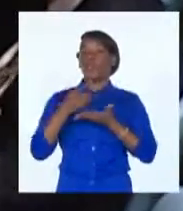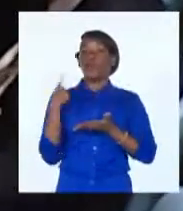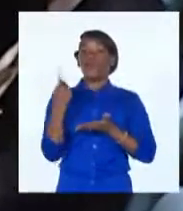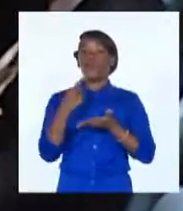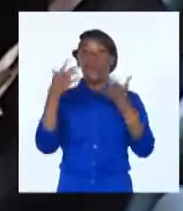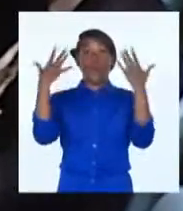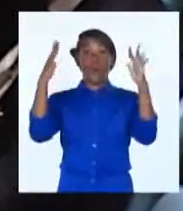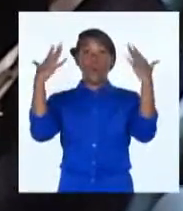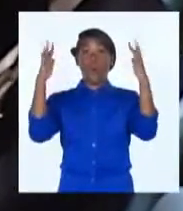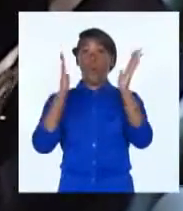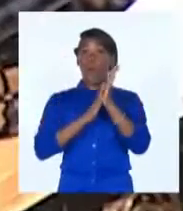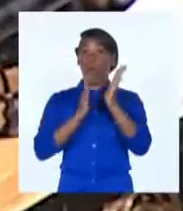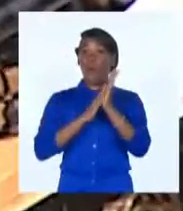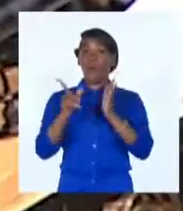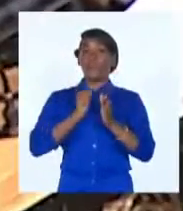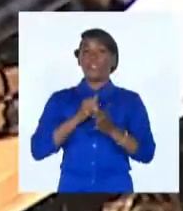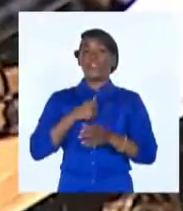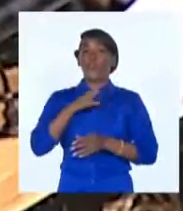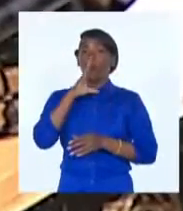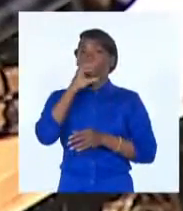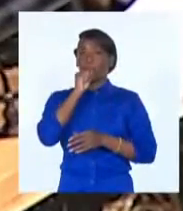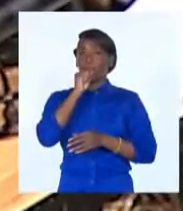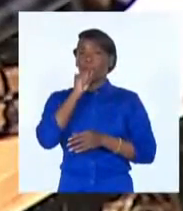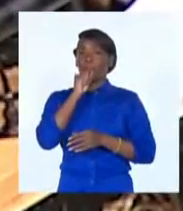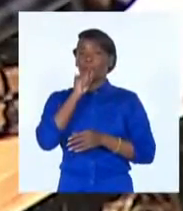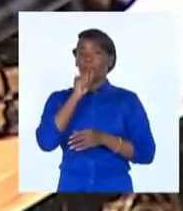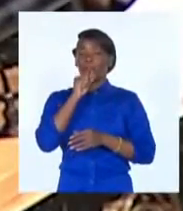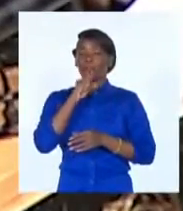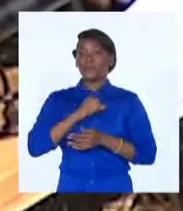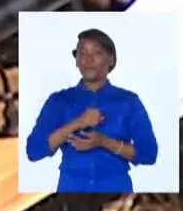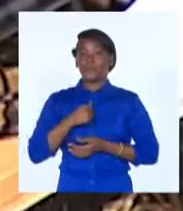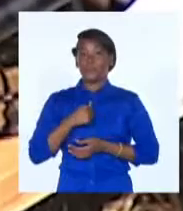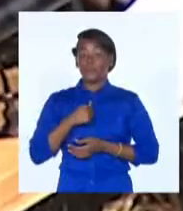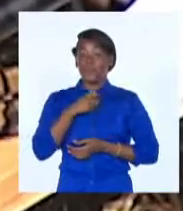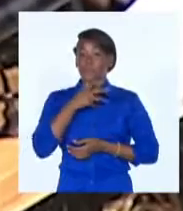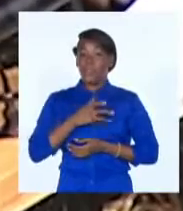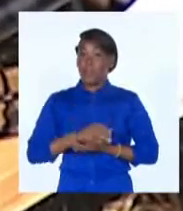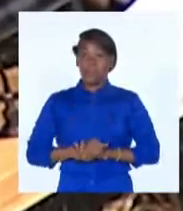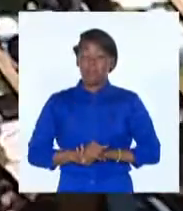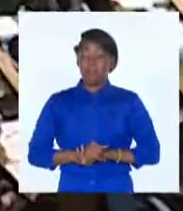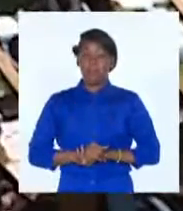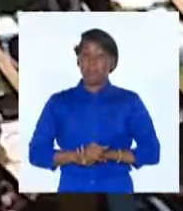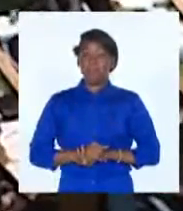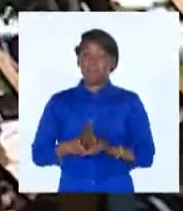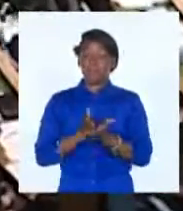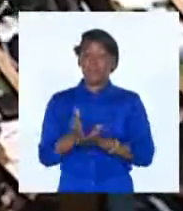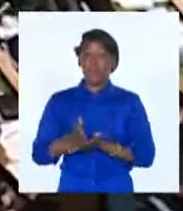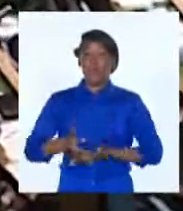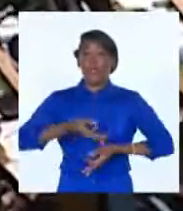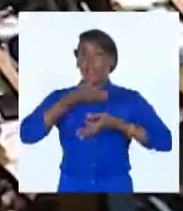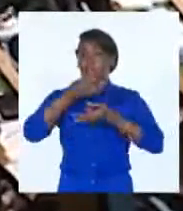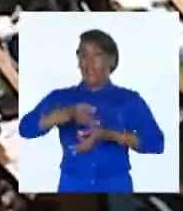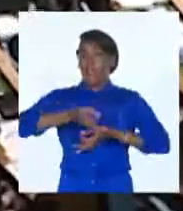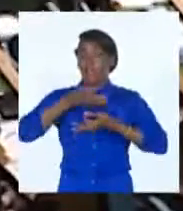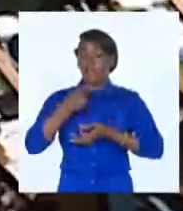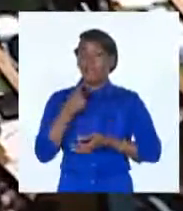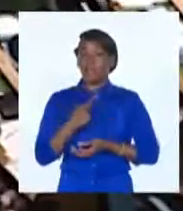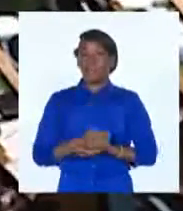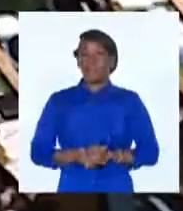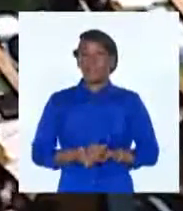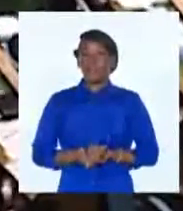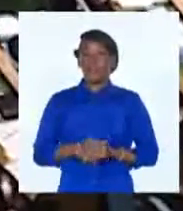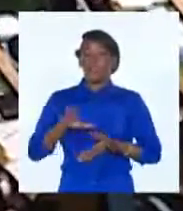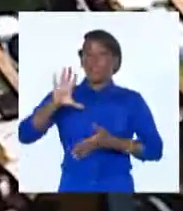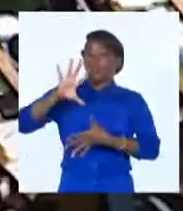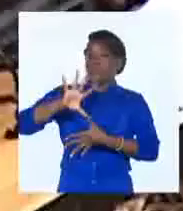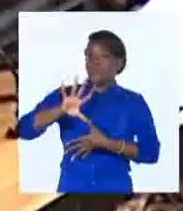Como en las 3 ocasiones anteriores, Fidel habló del peligro y los desafíos de la especie humana, del cambio climático, del hambre, de las guerras